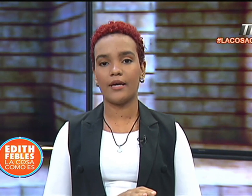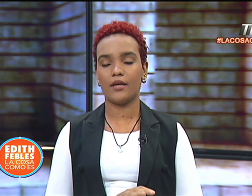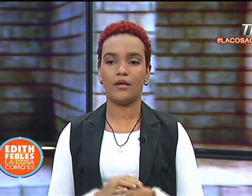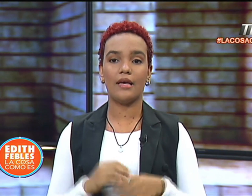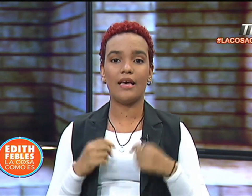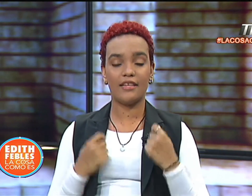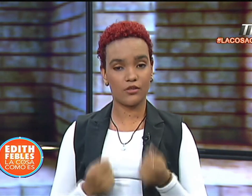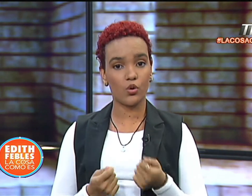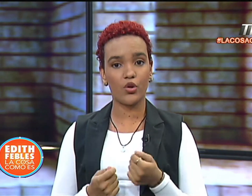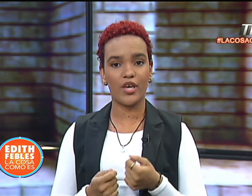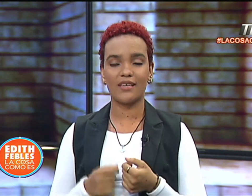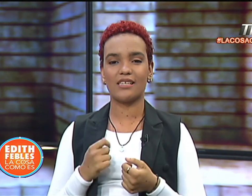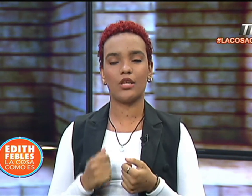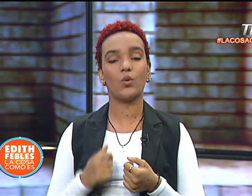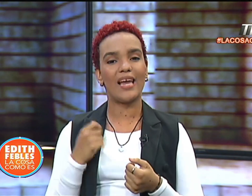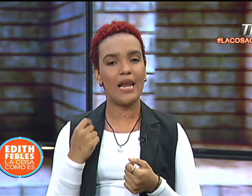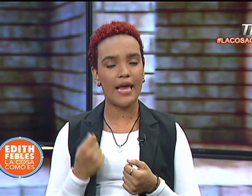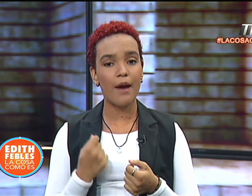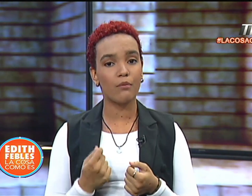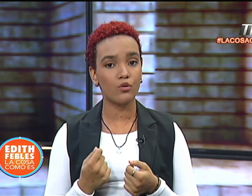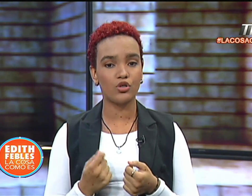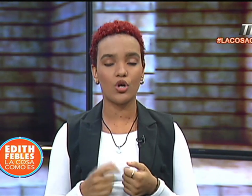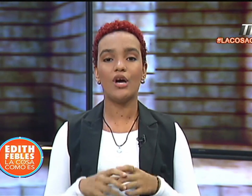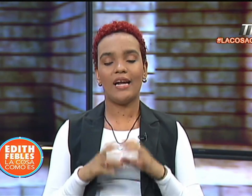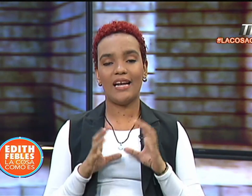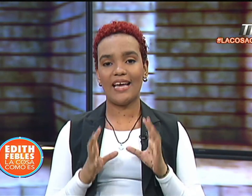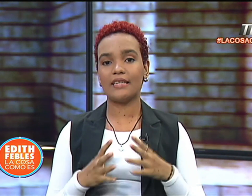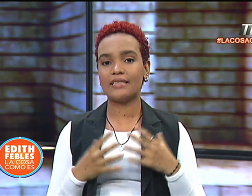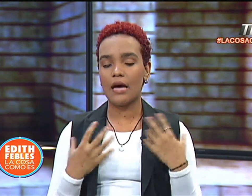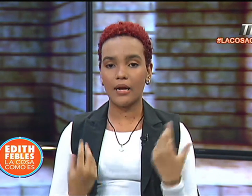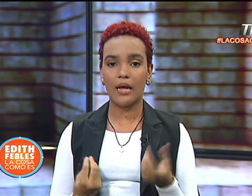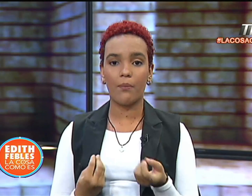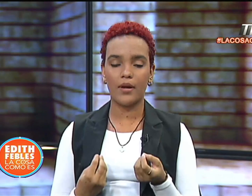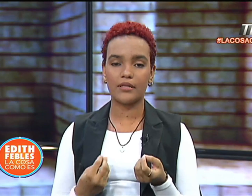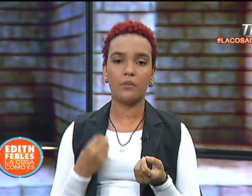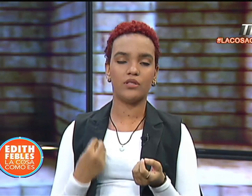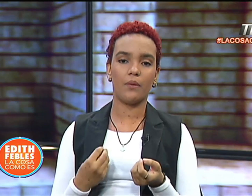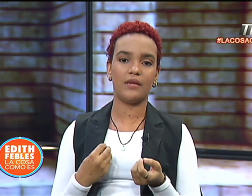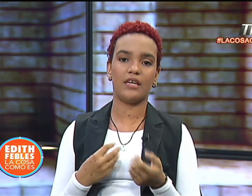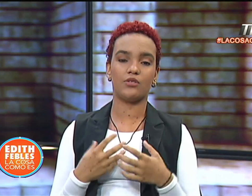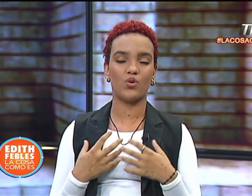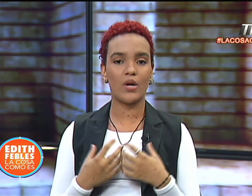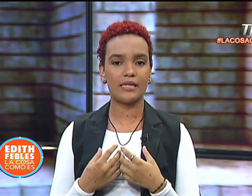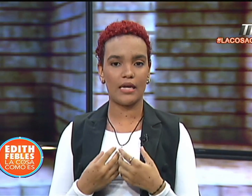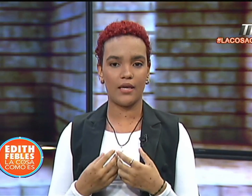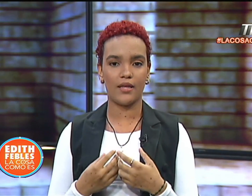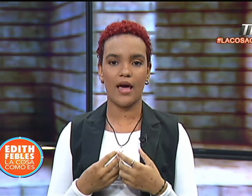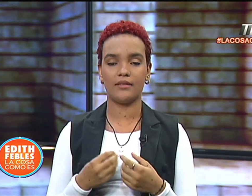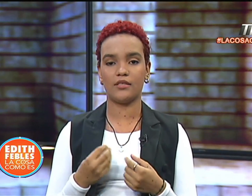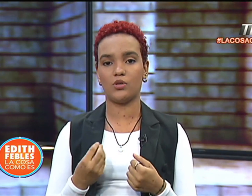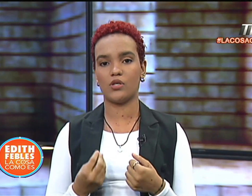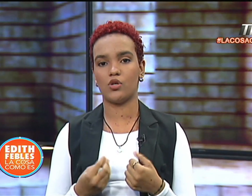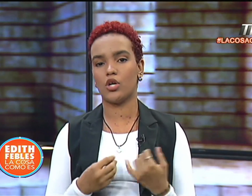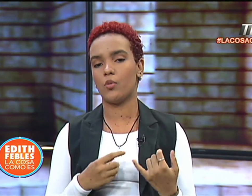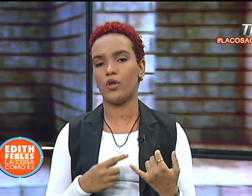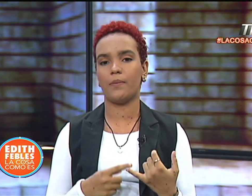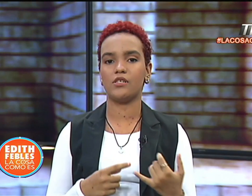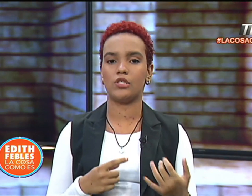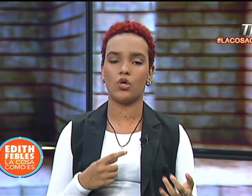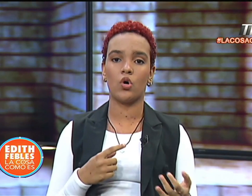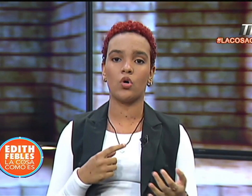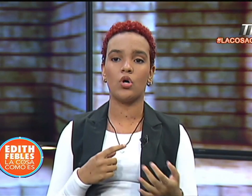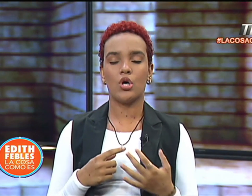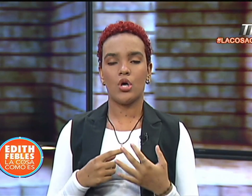que estudien se eduquen lean y leer te abre la puerta y muchas veces una salida ante situaciones como